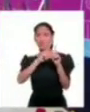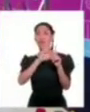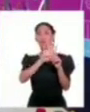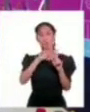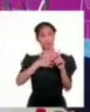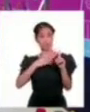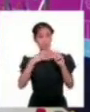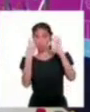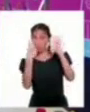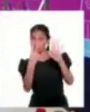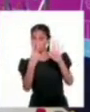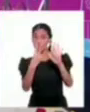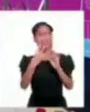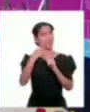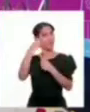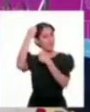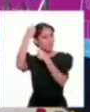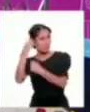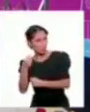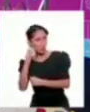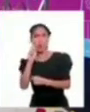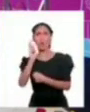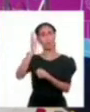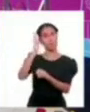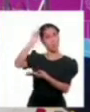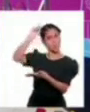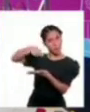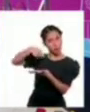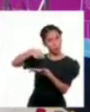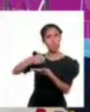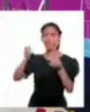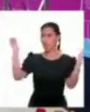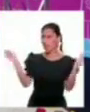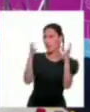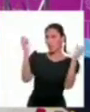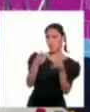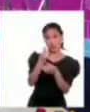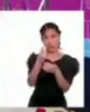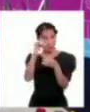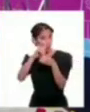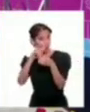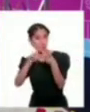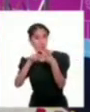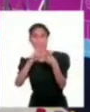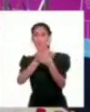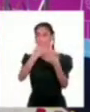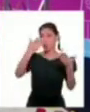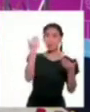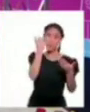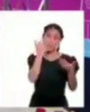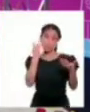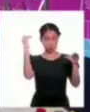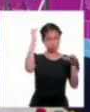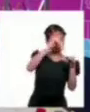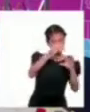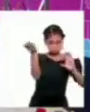años, fundó un banco que fomenta el ahorro y el reciclaje. Todas las niñas y los niños